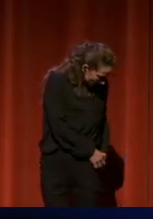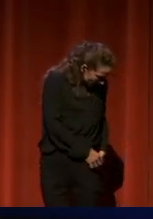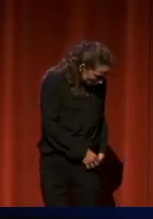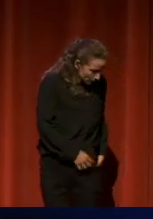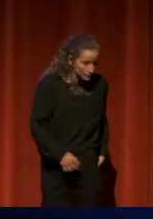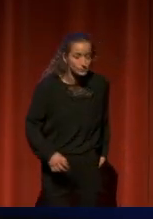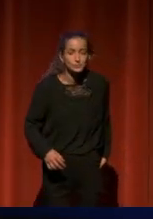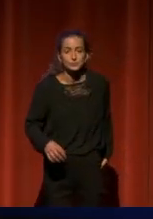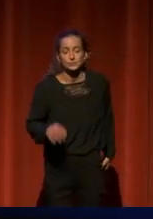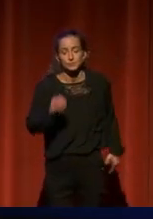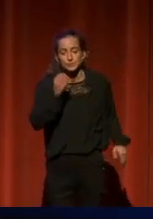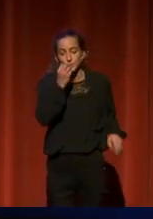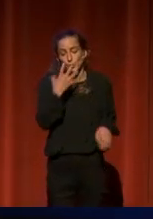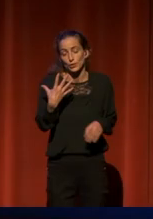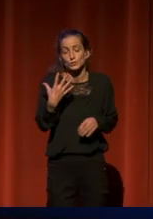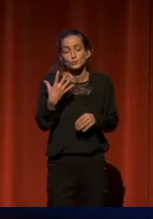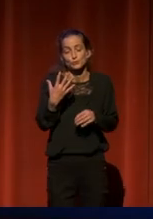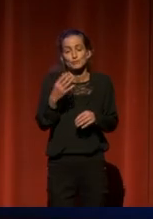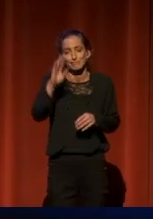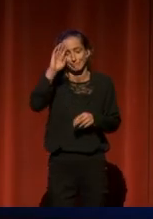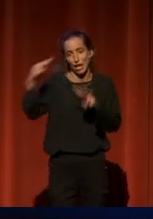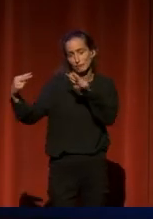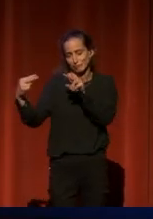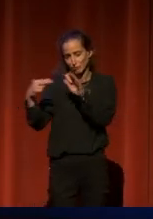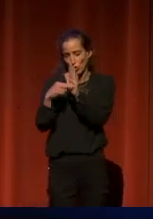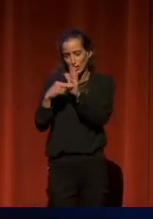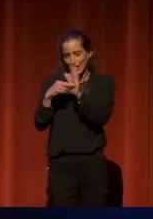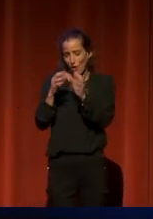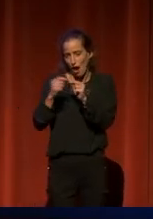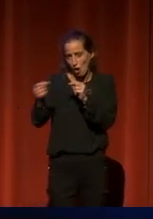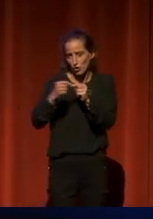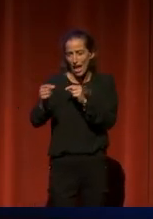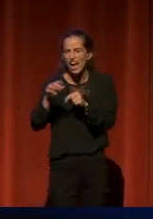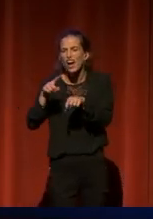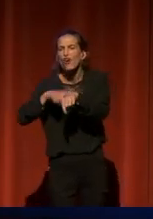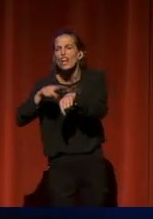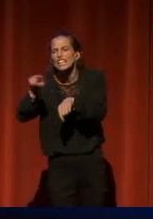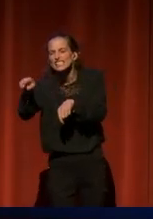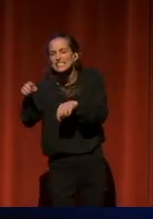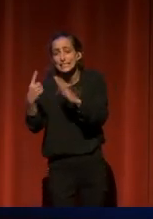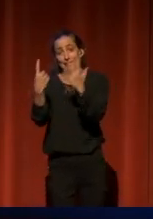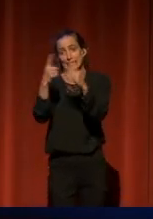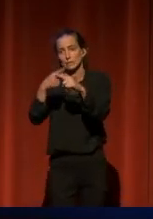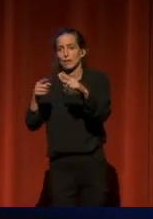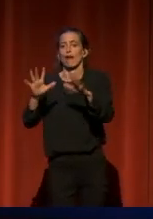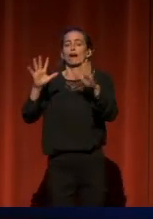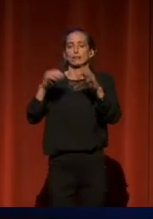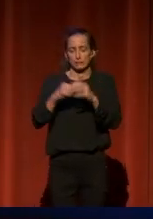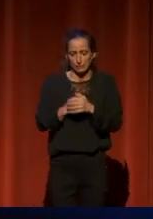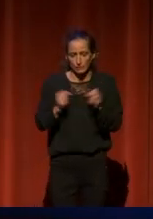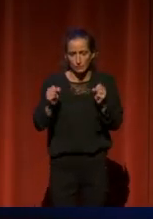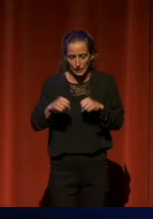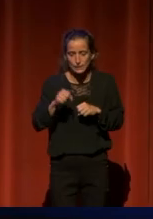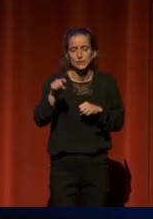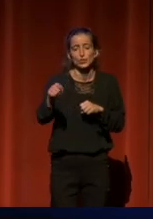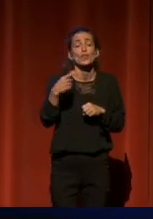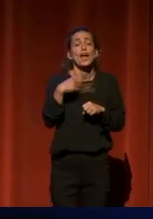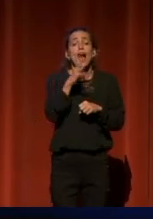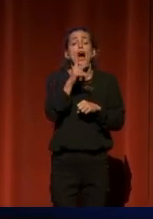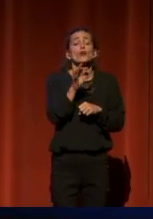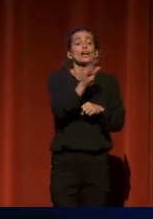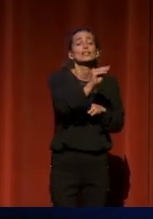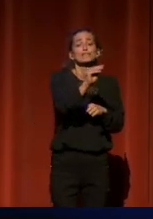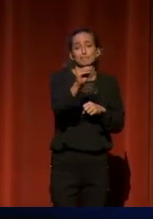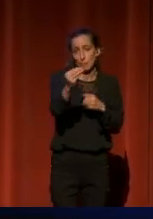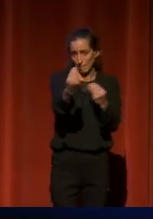6:30 Bueno yo no sé muy bien Qué hora es con esto de los tiempos Bueno vamos a dar paso si les parece a al turno de preguntas Gracias de verdad por estar ahí tan